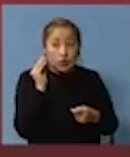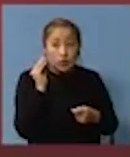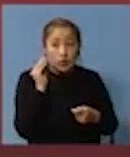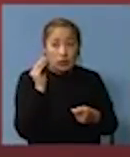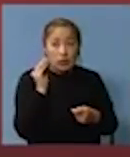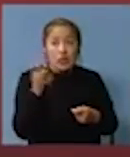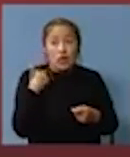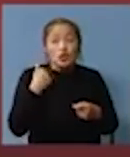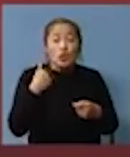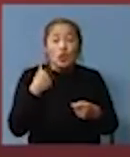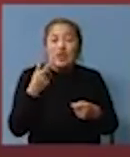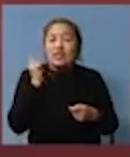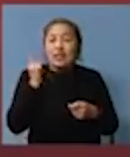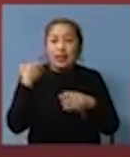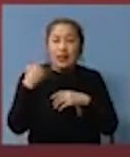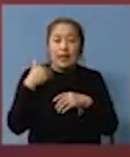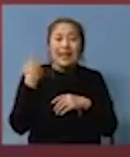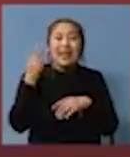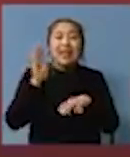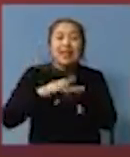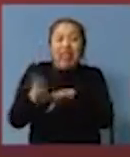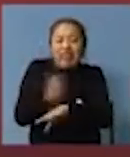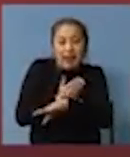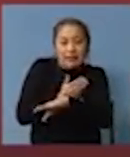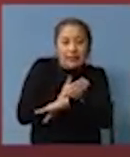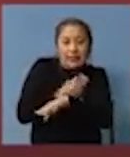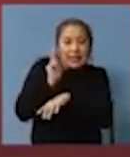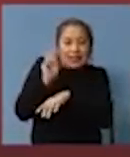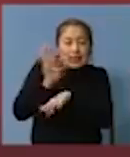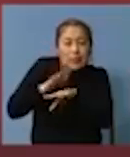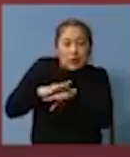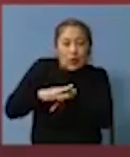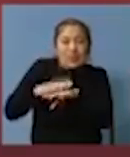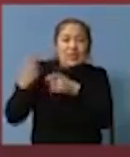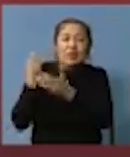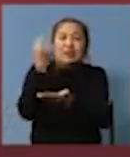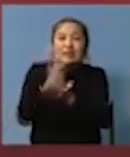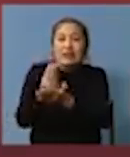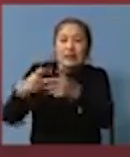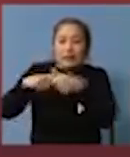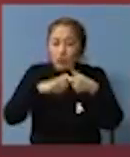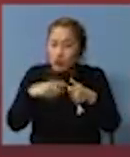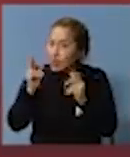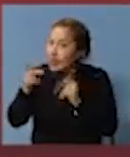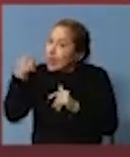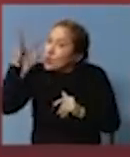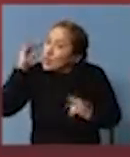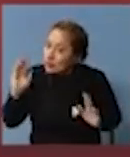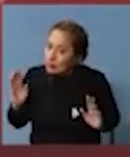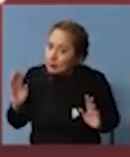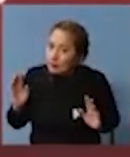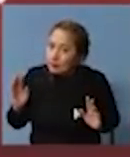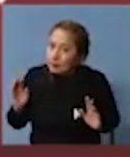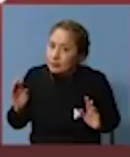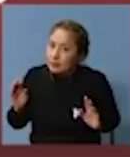¿sí? Sino con quien los maneja de camioneros. La primera parte ella le dice, escucha a papá. Yo